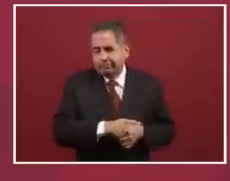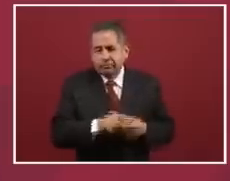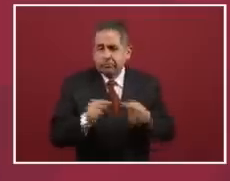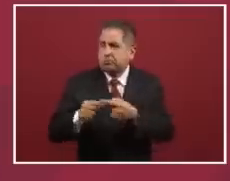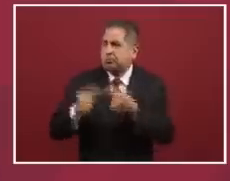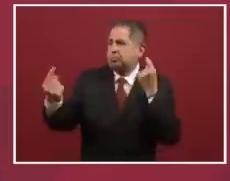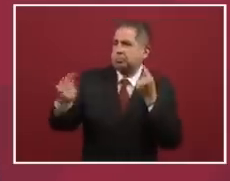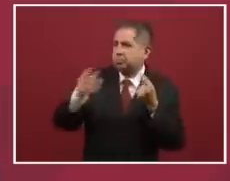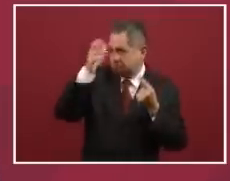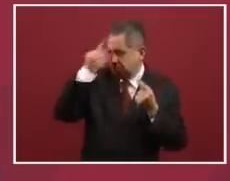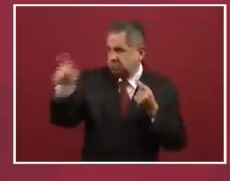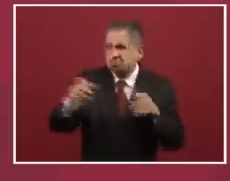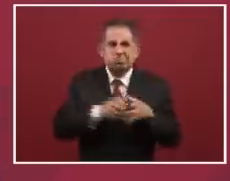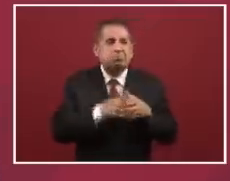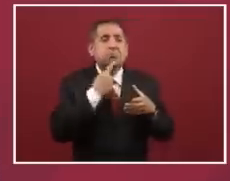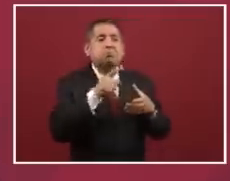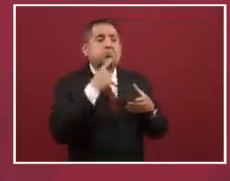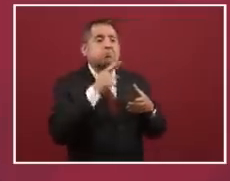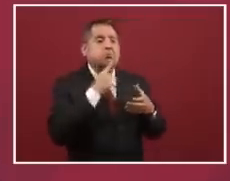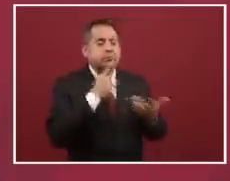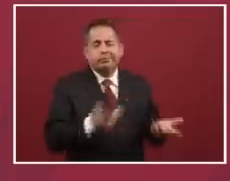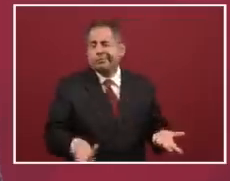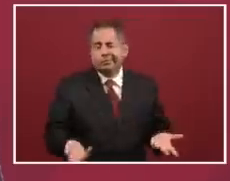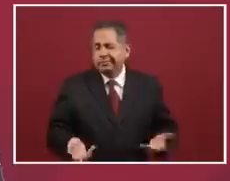contrarias a nosotros.